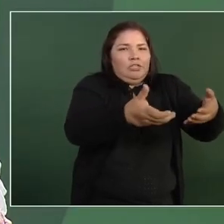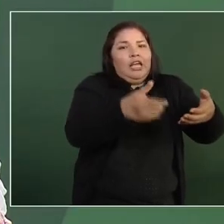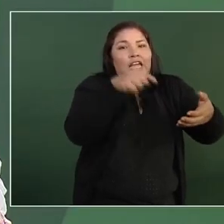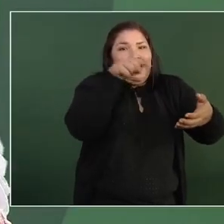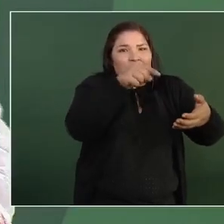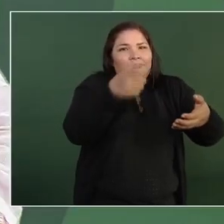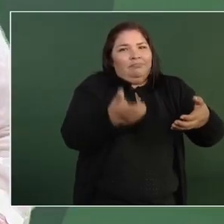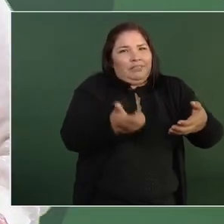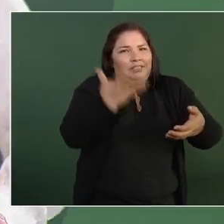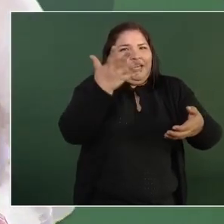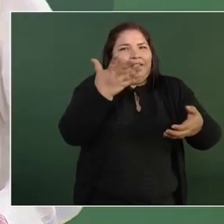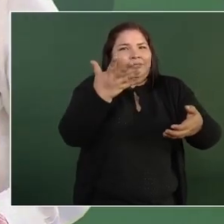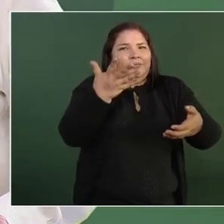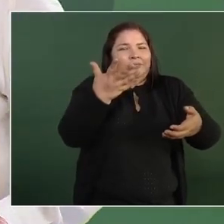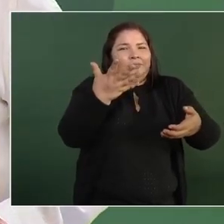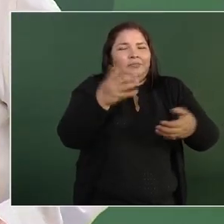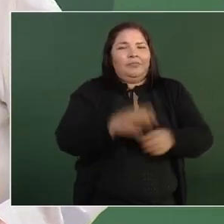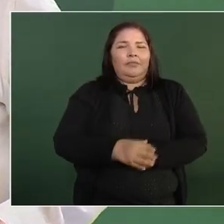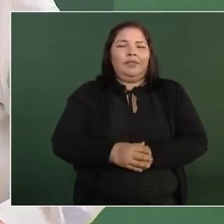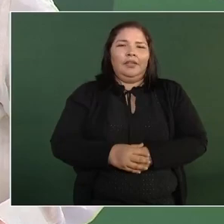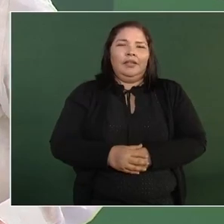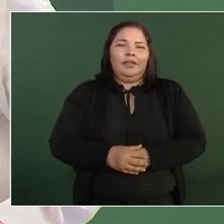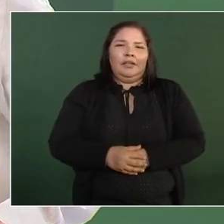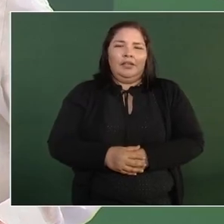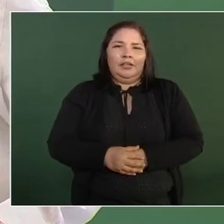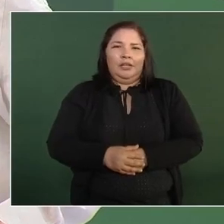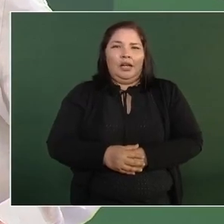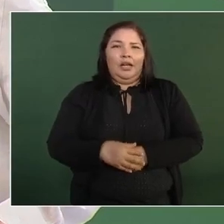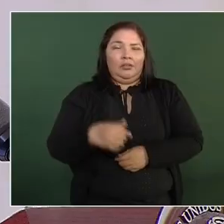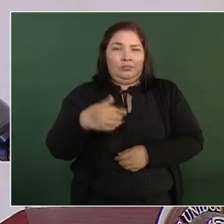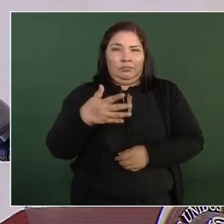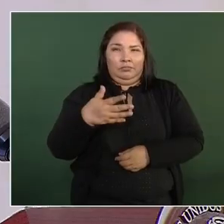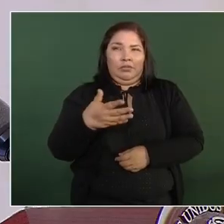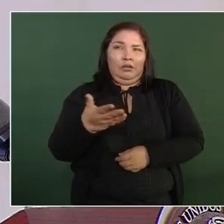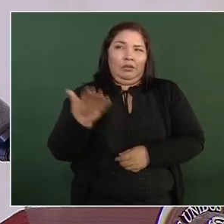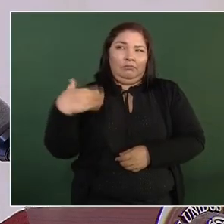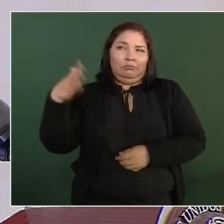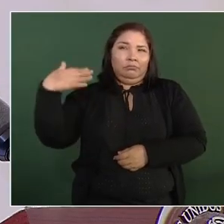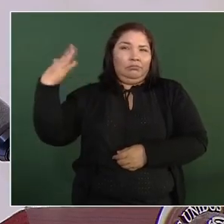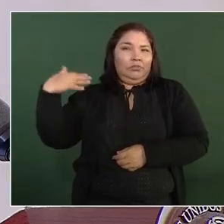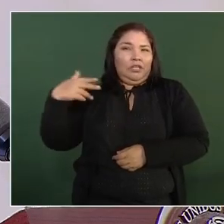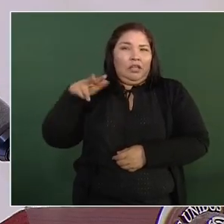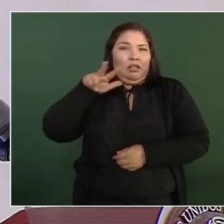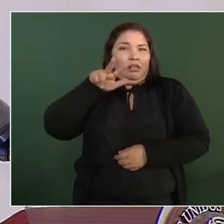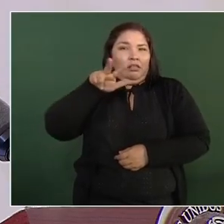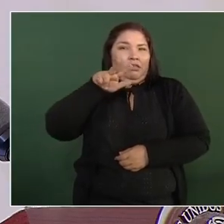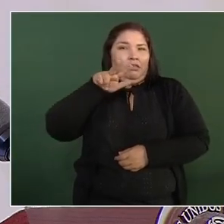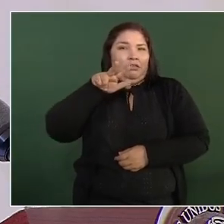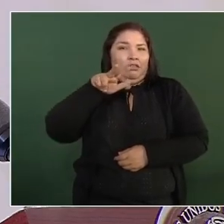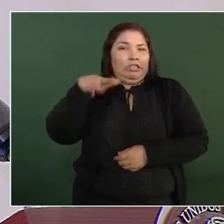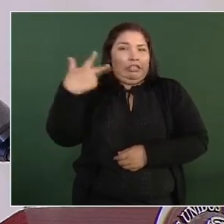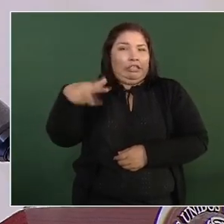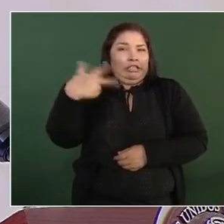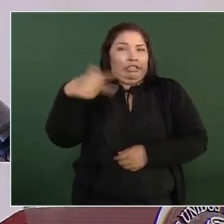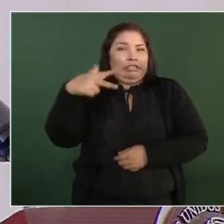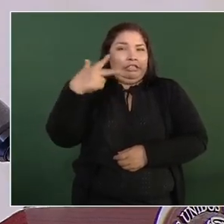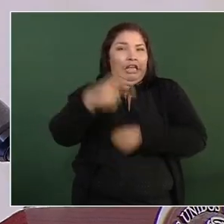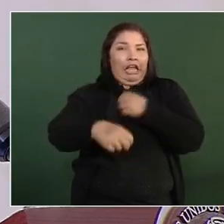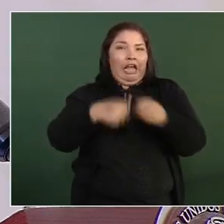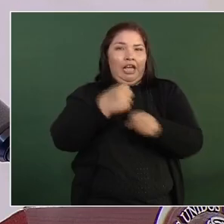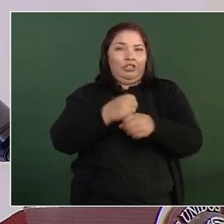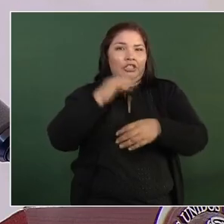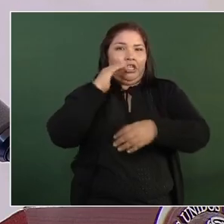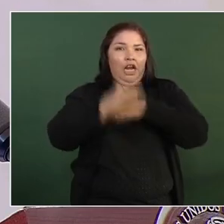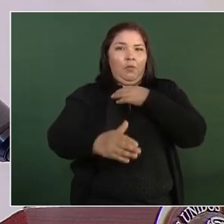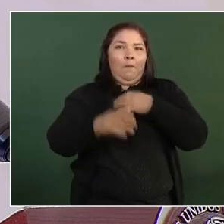Y tenemos, hacía 13 años se había terminado la presa Picachos.